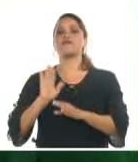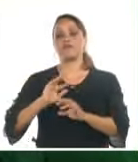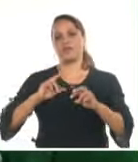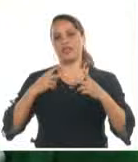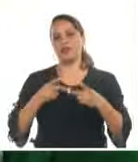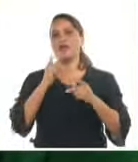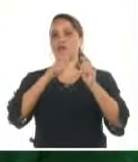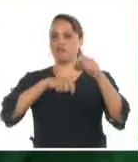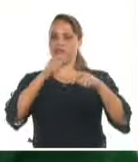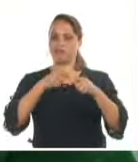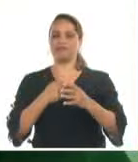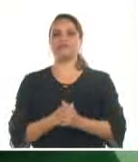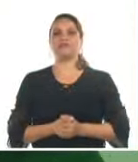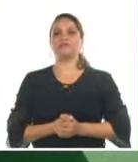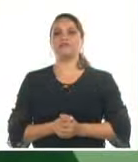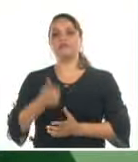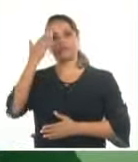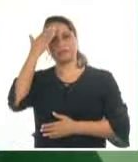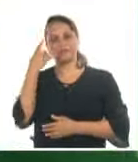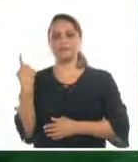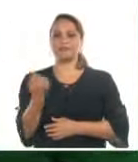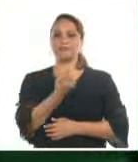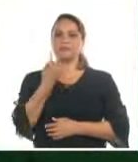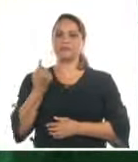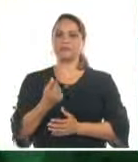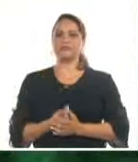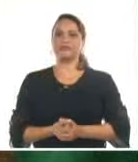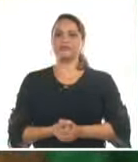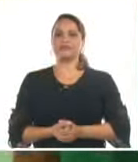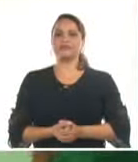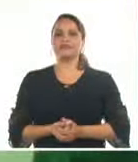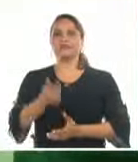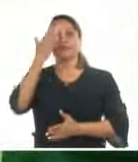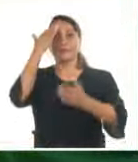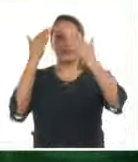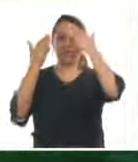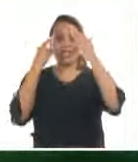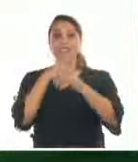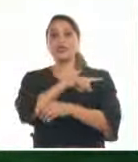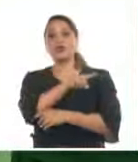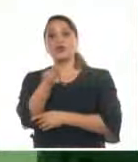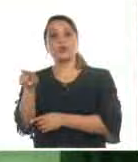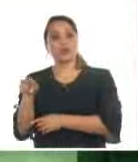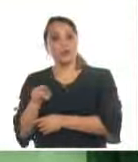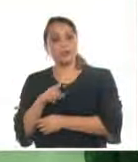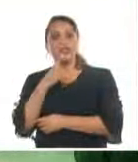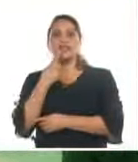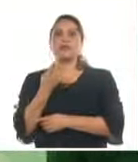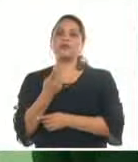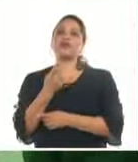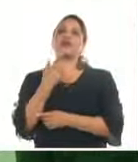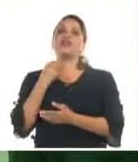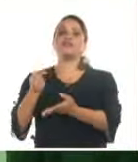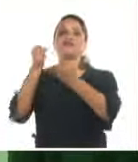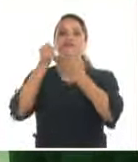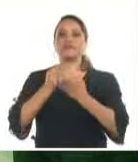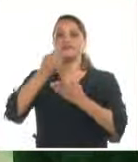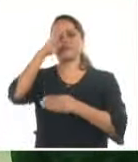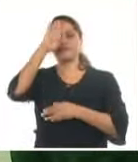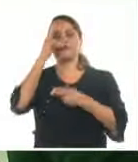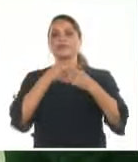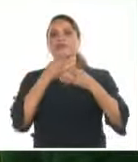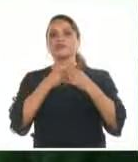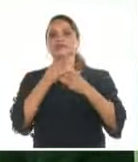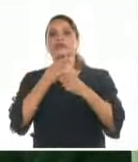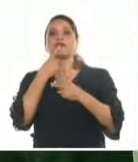de misión. Gracias a todos. Muchísimas gracias a ustedes por esta excelente cooperación en nombre del pueblo de